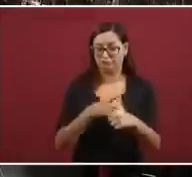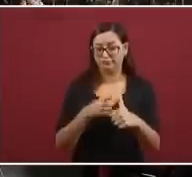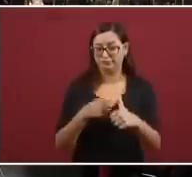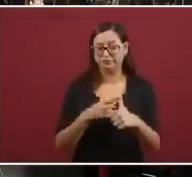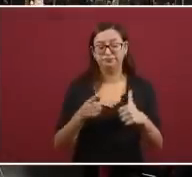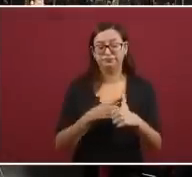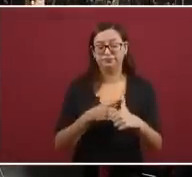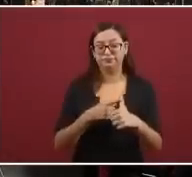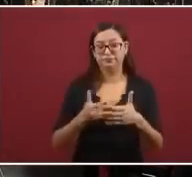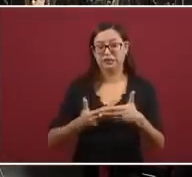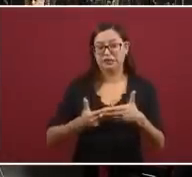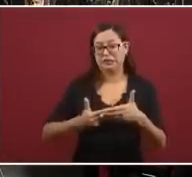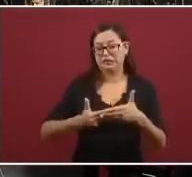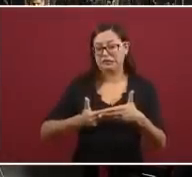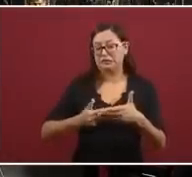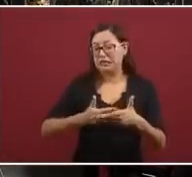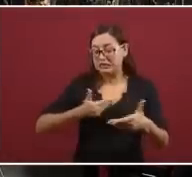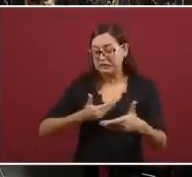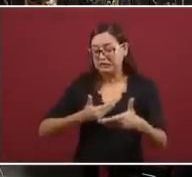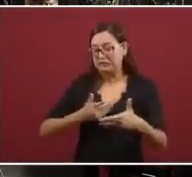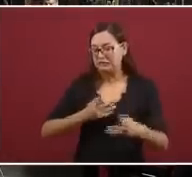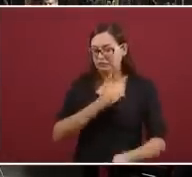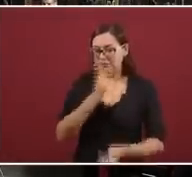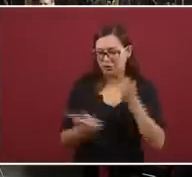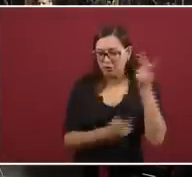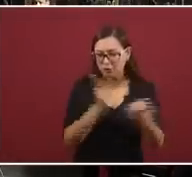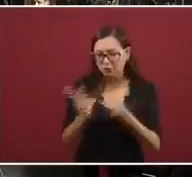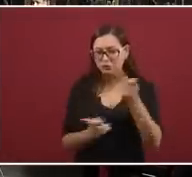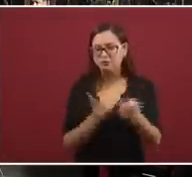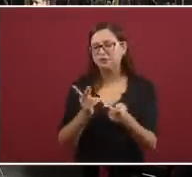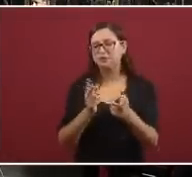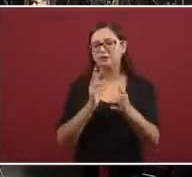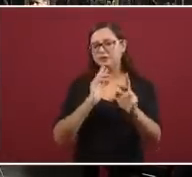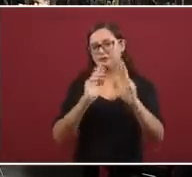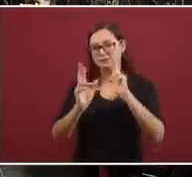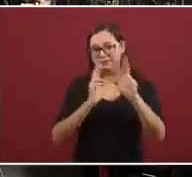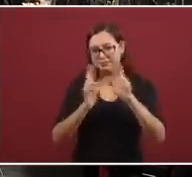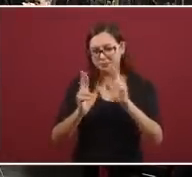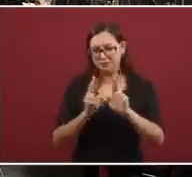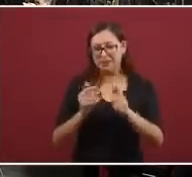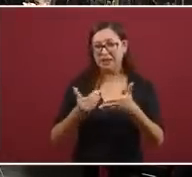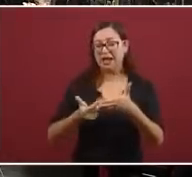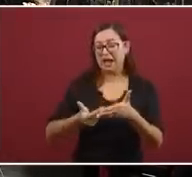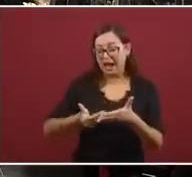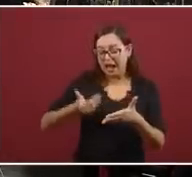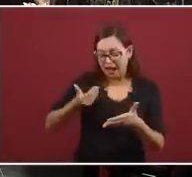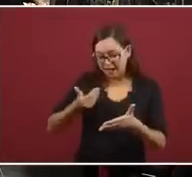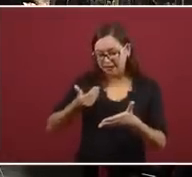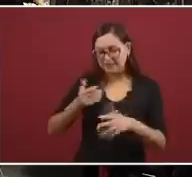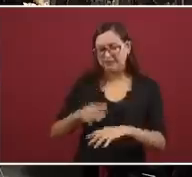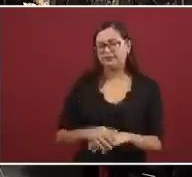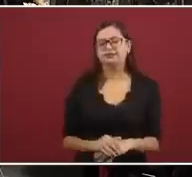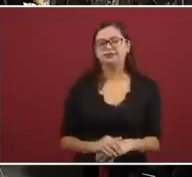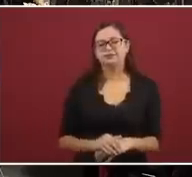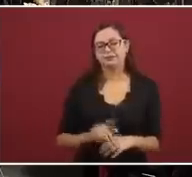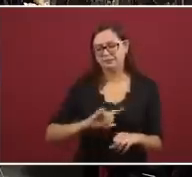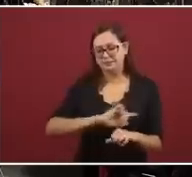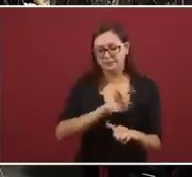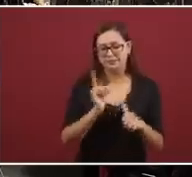a la conferencia y a la sesión de preguntas y respuestas, quiero